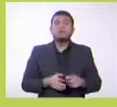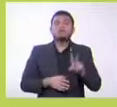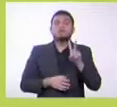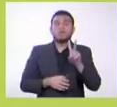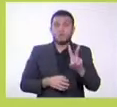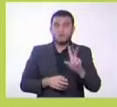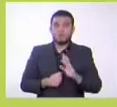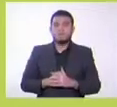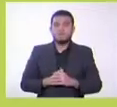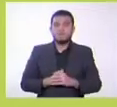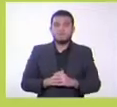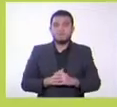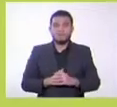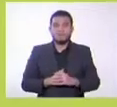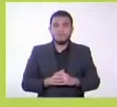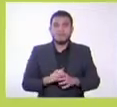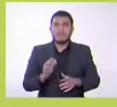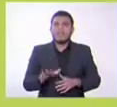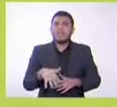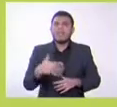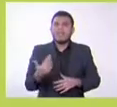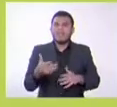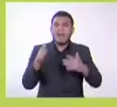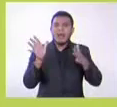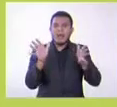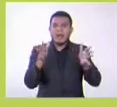Pregunta 2. ¿Qué es el clima?